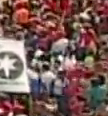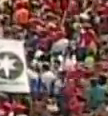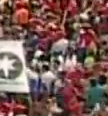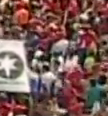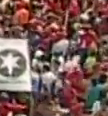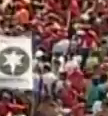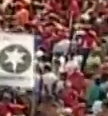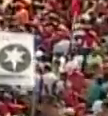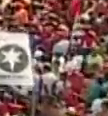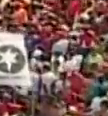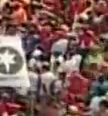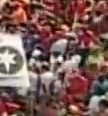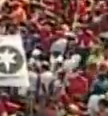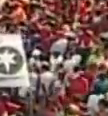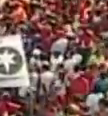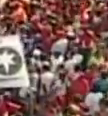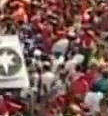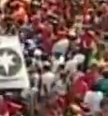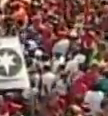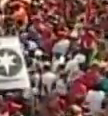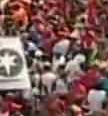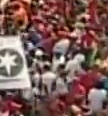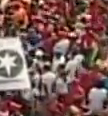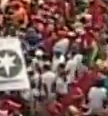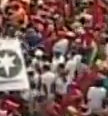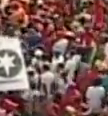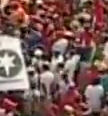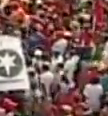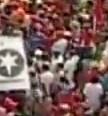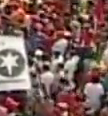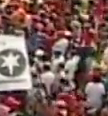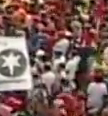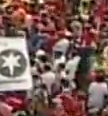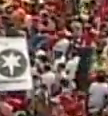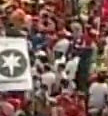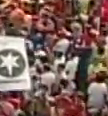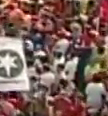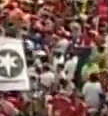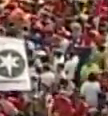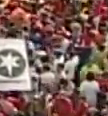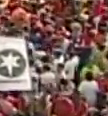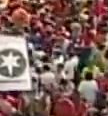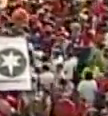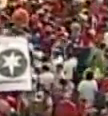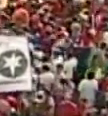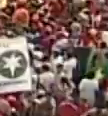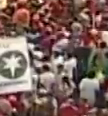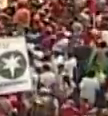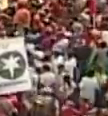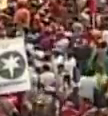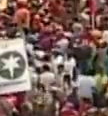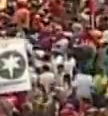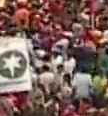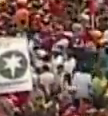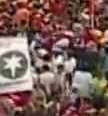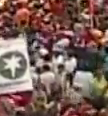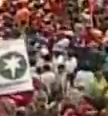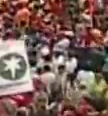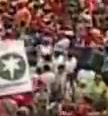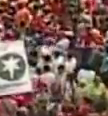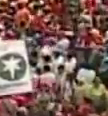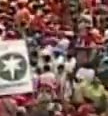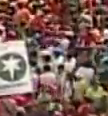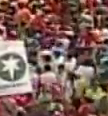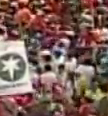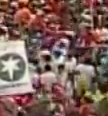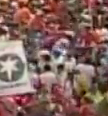este estado, aproximadamente 25 municipios, exactamente 25 municipios tiene este hermoso estado Falcón, que el día de